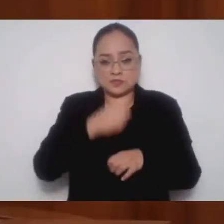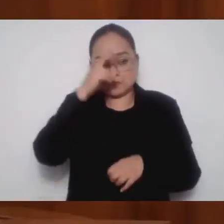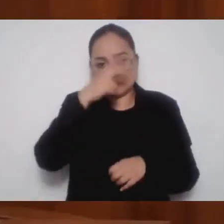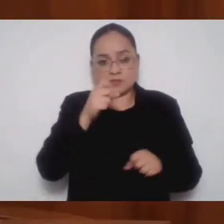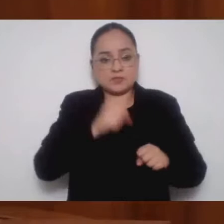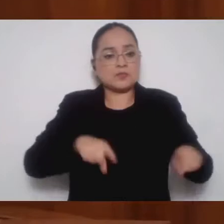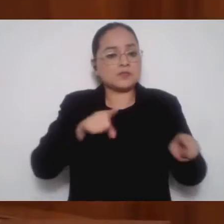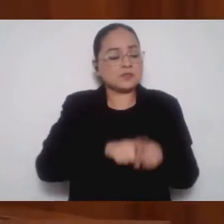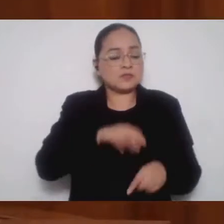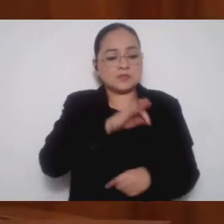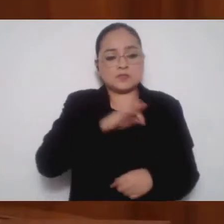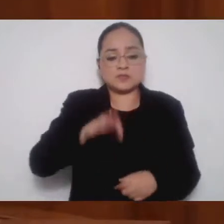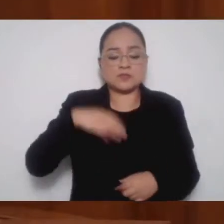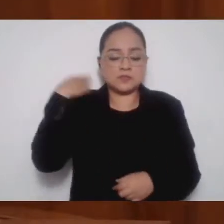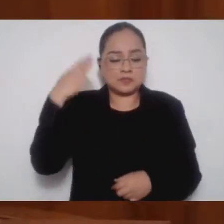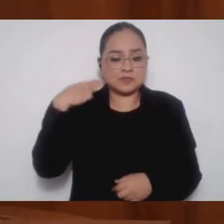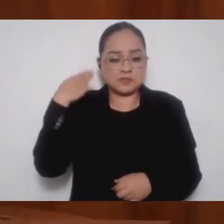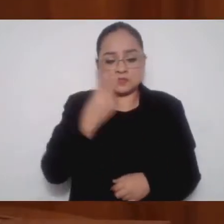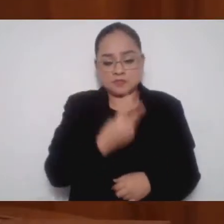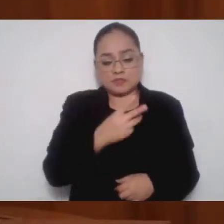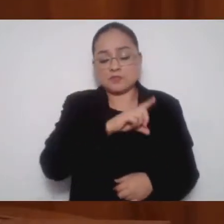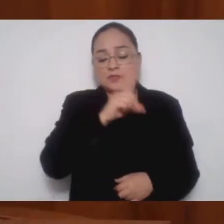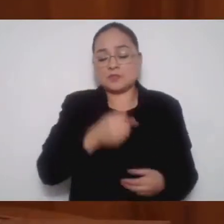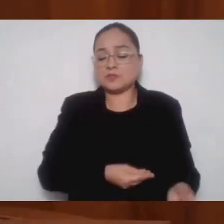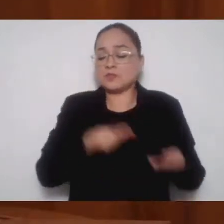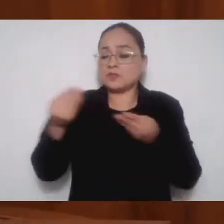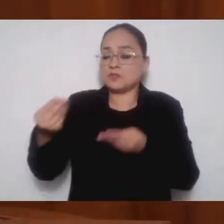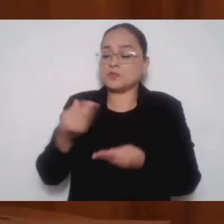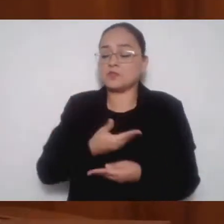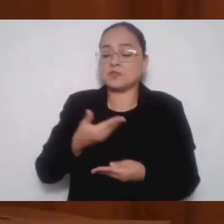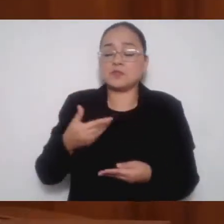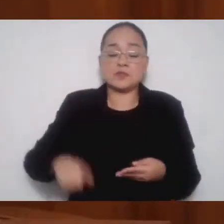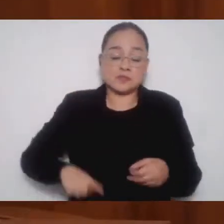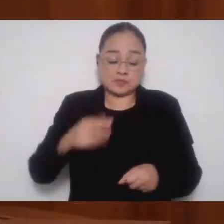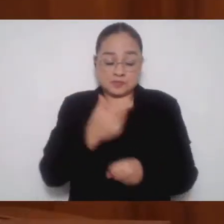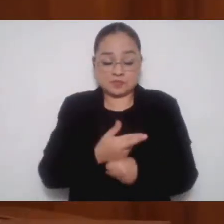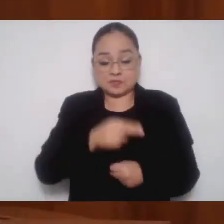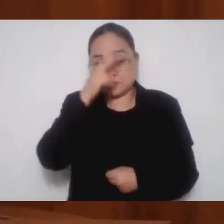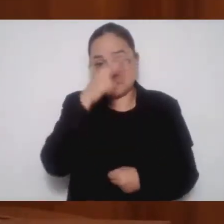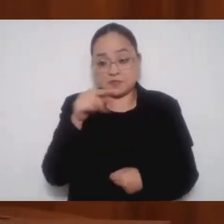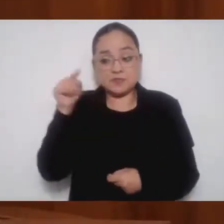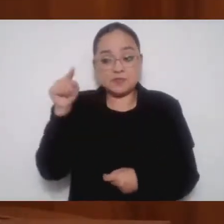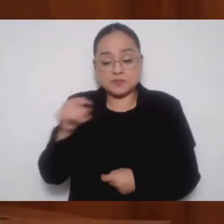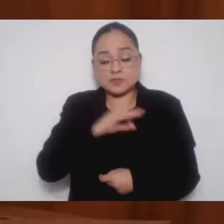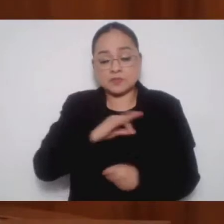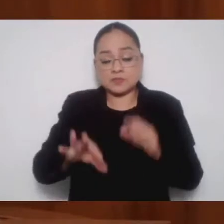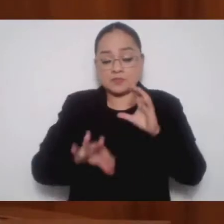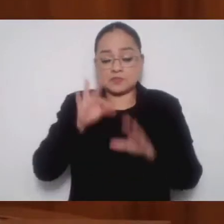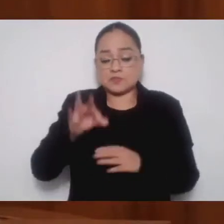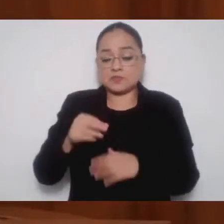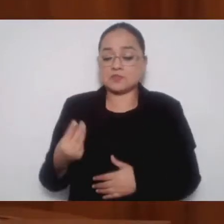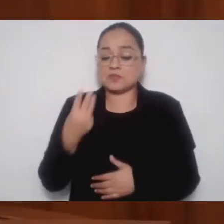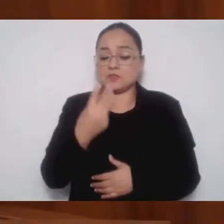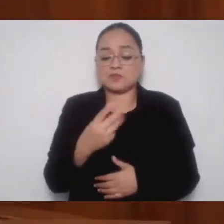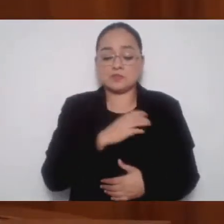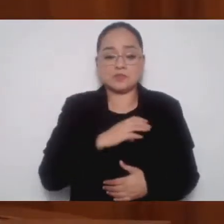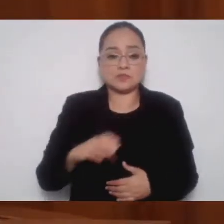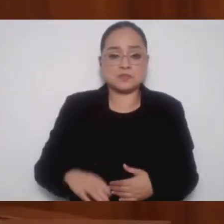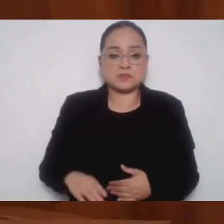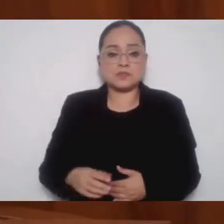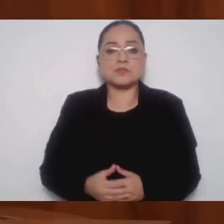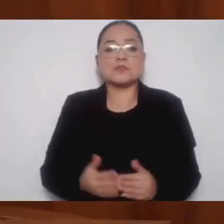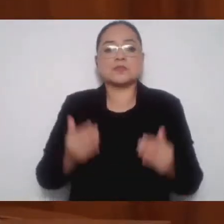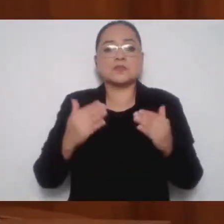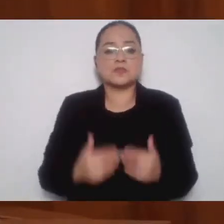esta fecha y remitido al Ejecutivo Estatal para la formación de la terna